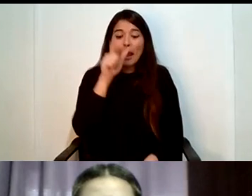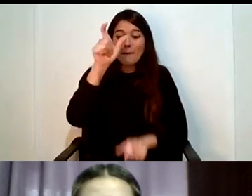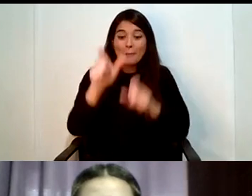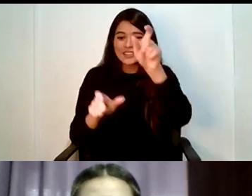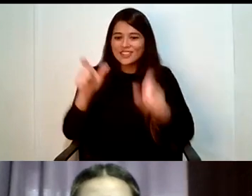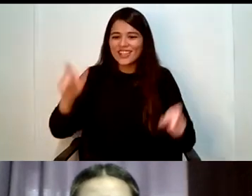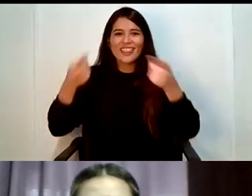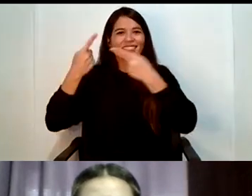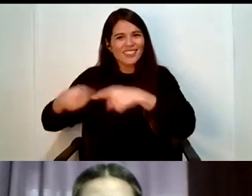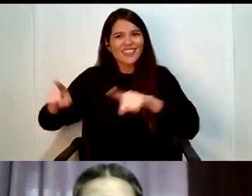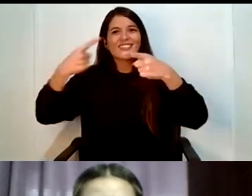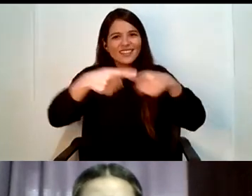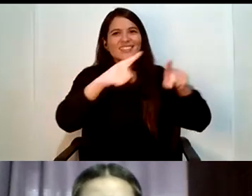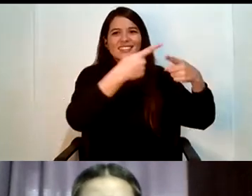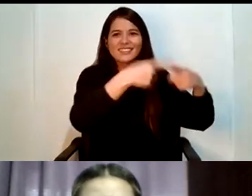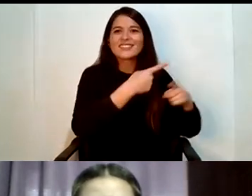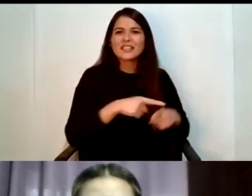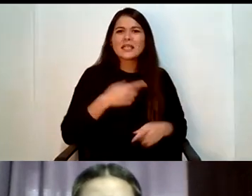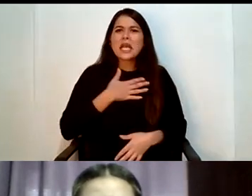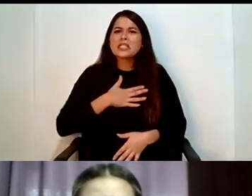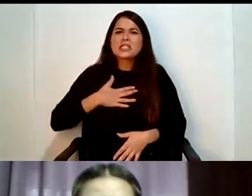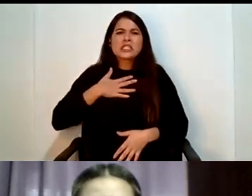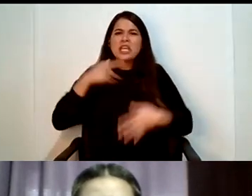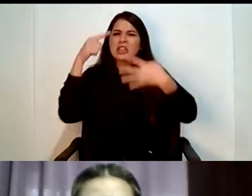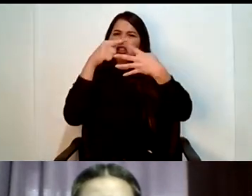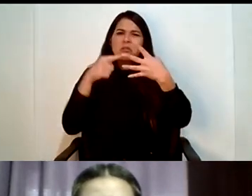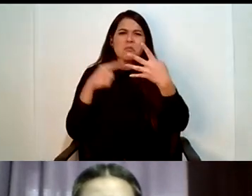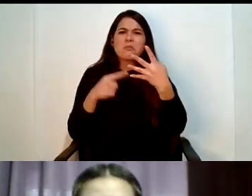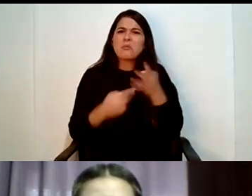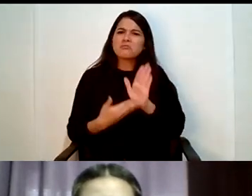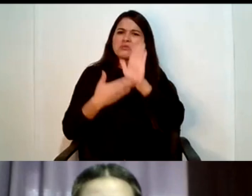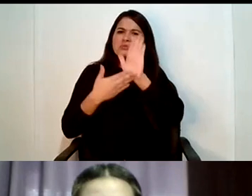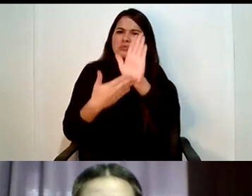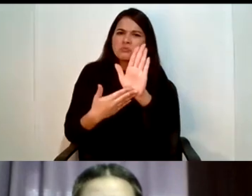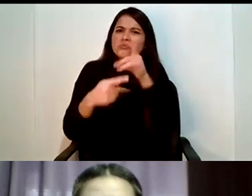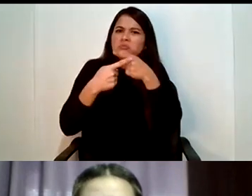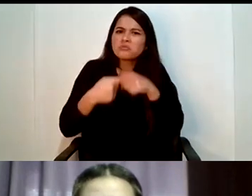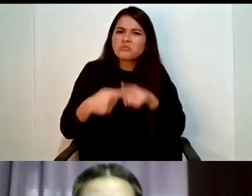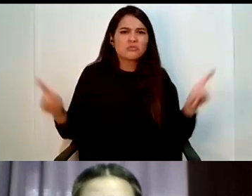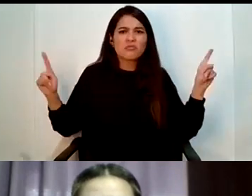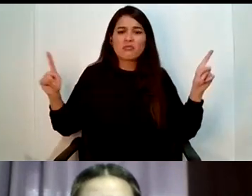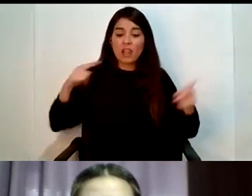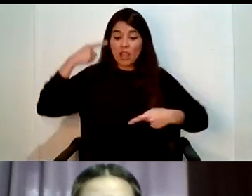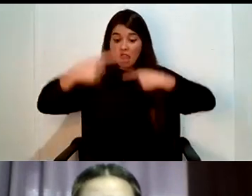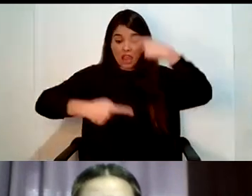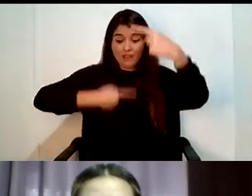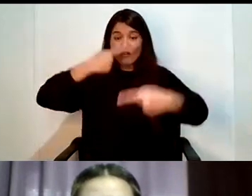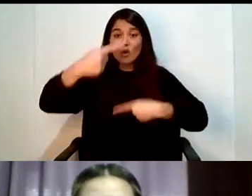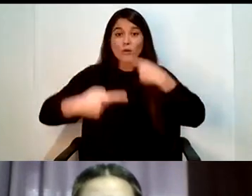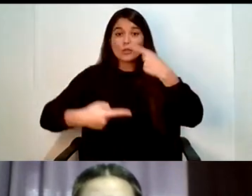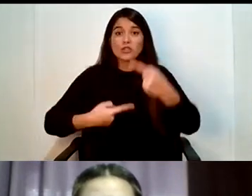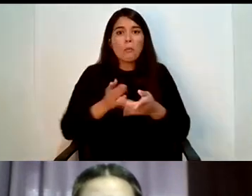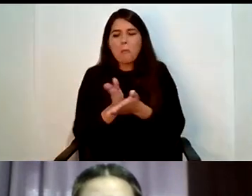diversas en la que los síntomas se manifiestan de formas diferentes y su evolución sigue